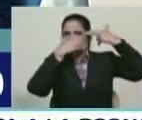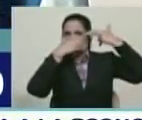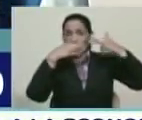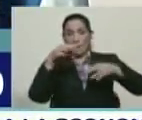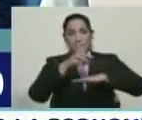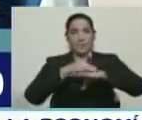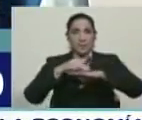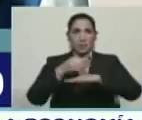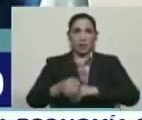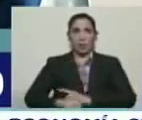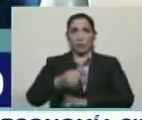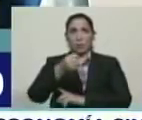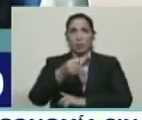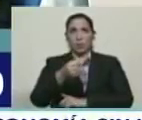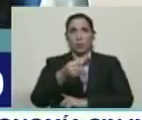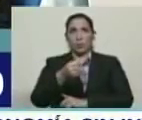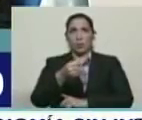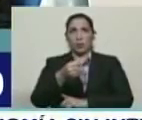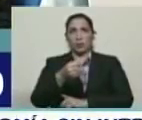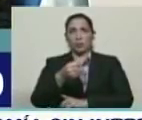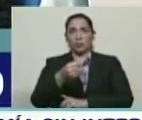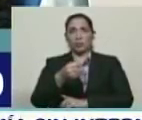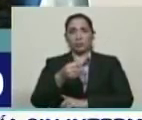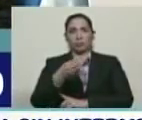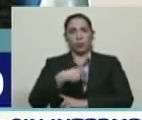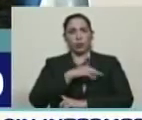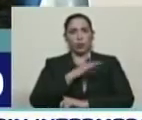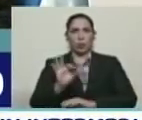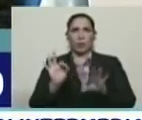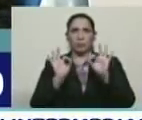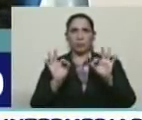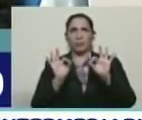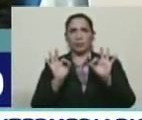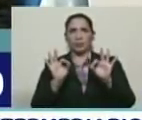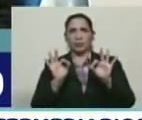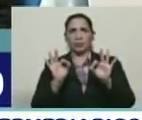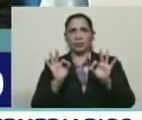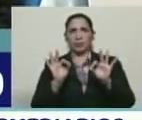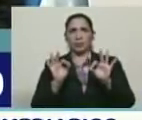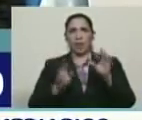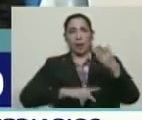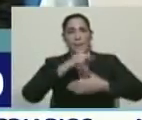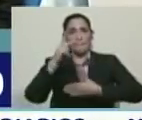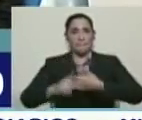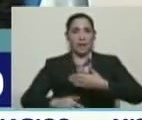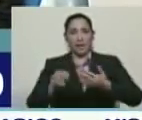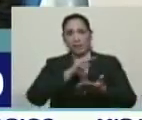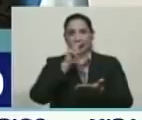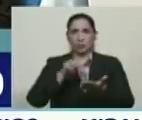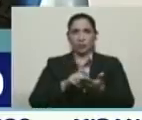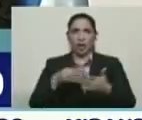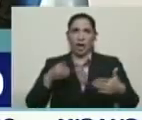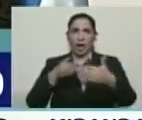Público saludamos este plan. Plan Nacional Antisecuestro